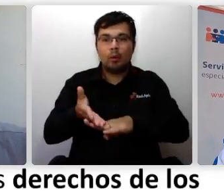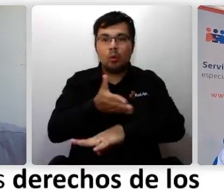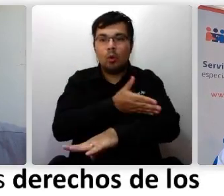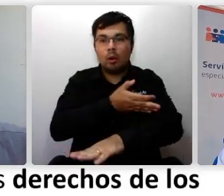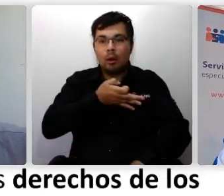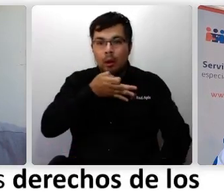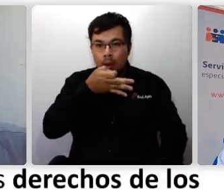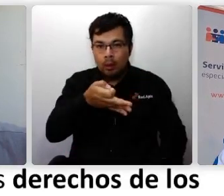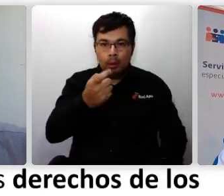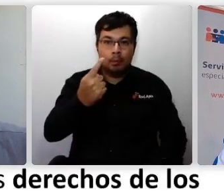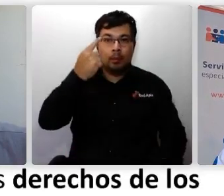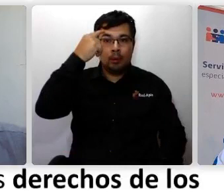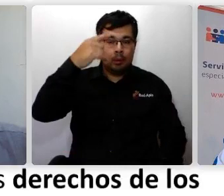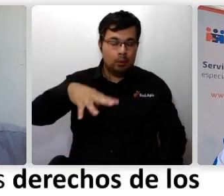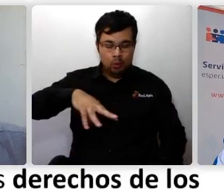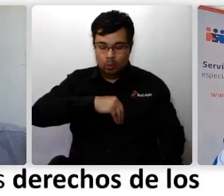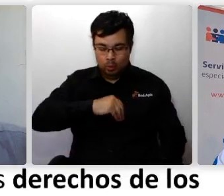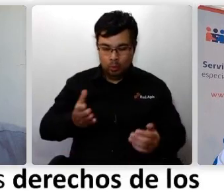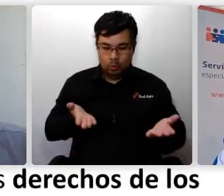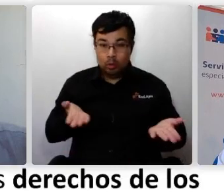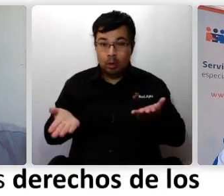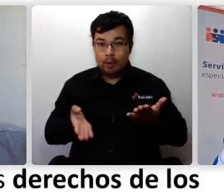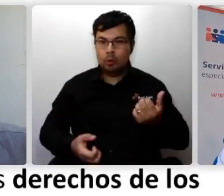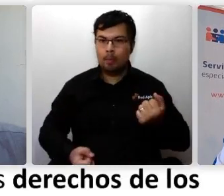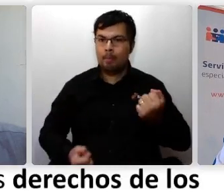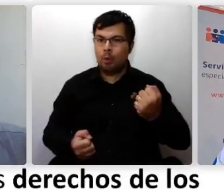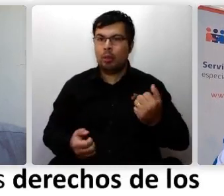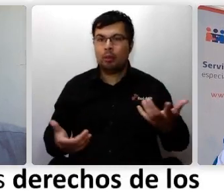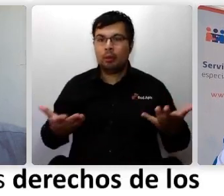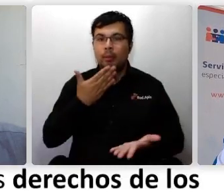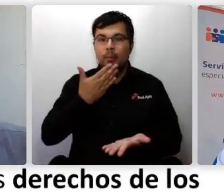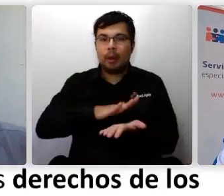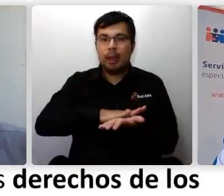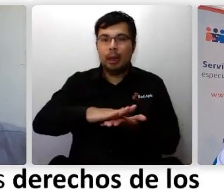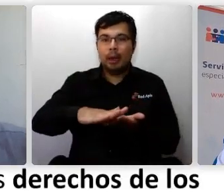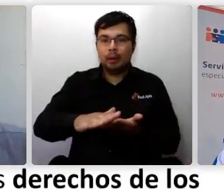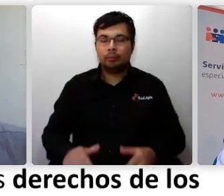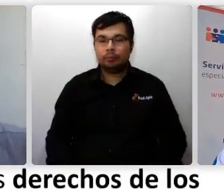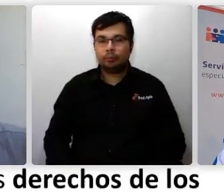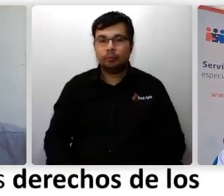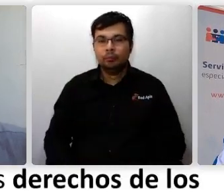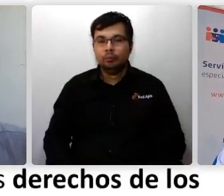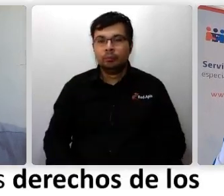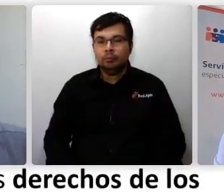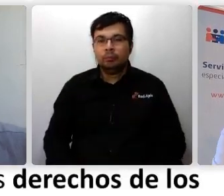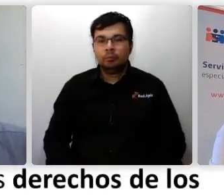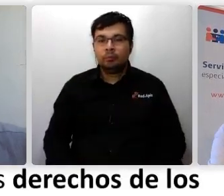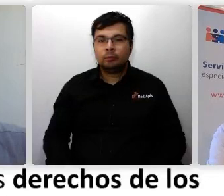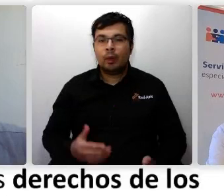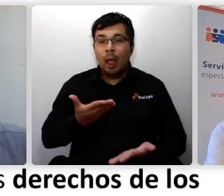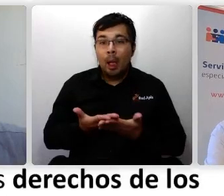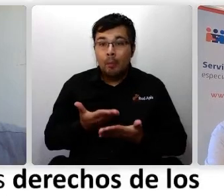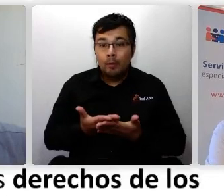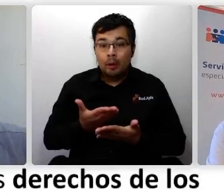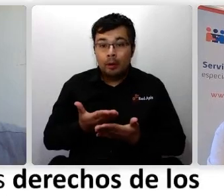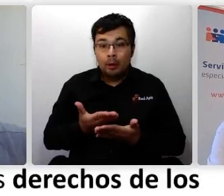Pensamos que nuestros servicios son súper potentes y es gratis. Entonces, aprovechenos, sáquenos el